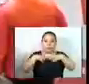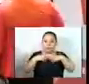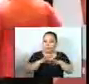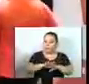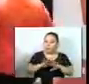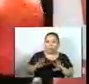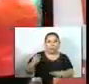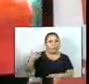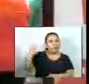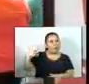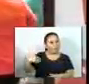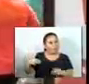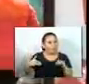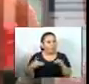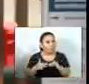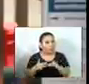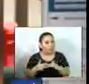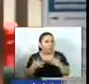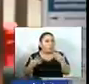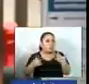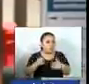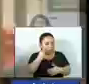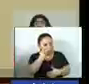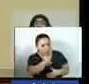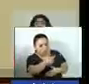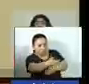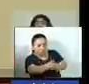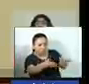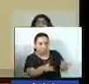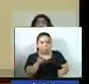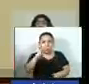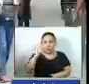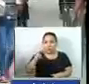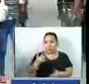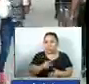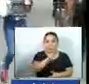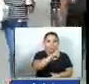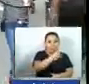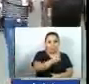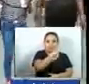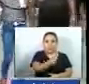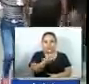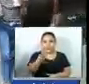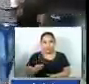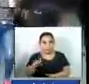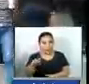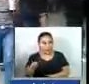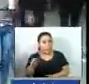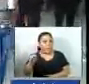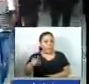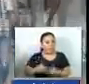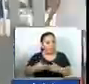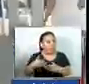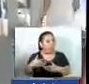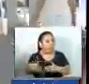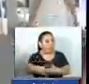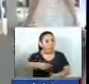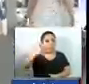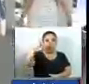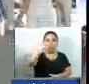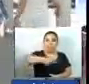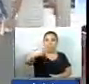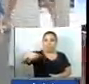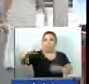respirar como antes que han durado en una unidad de cuidados intensivos 20 días o más a partir de este miércoles el uso de mascarilla será